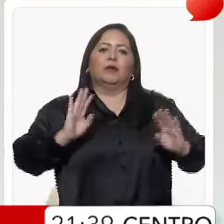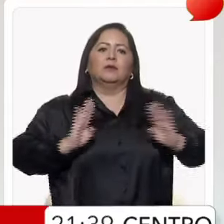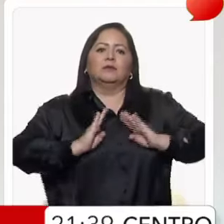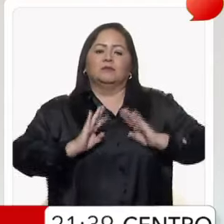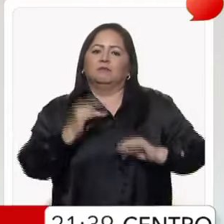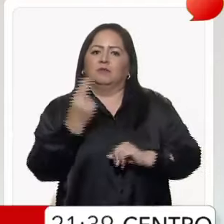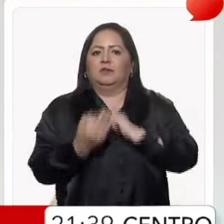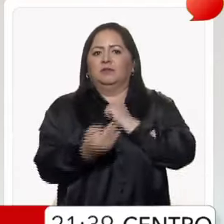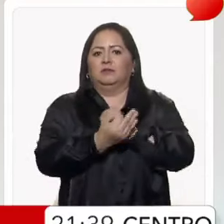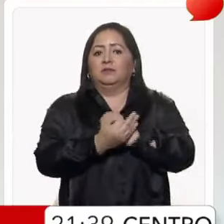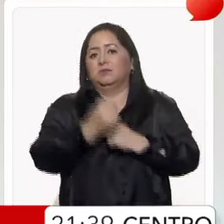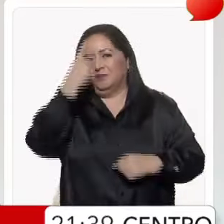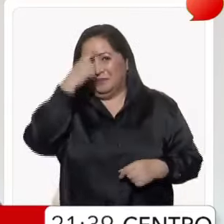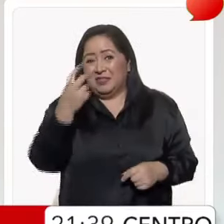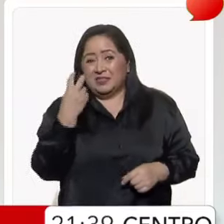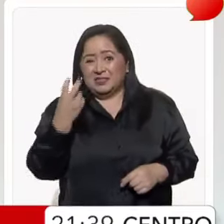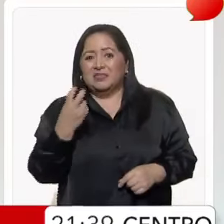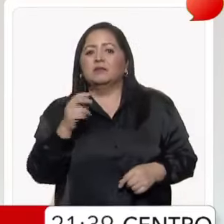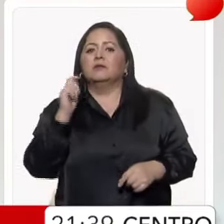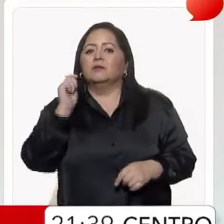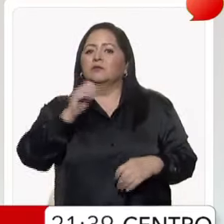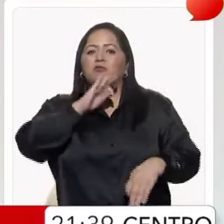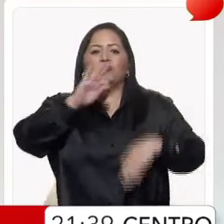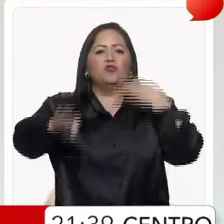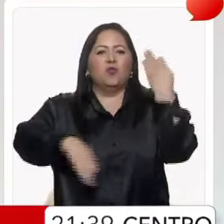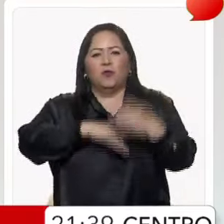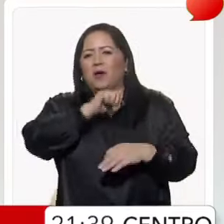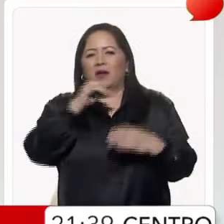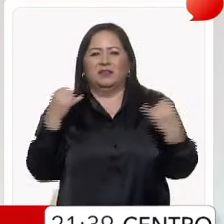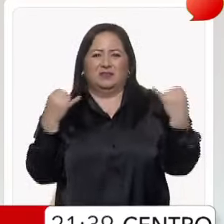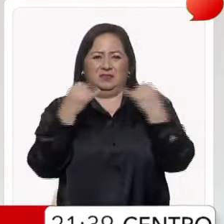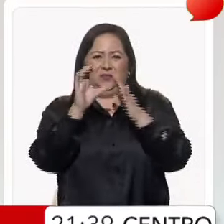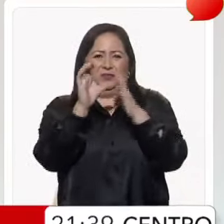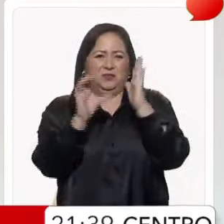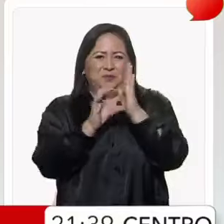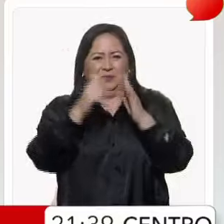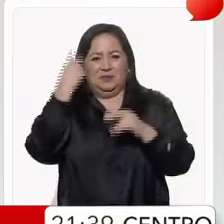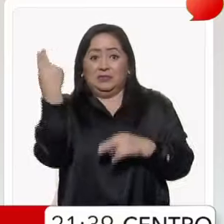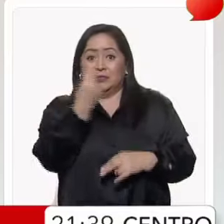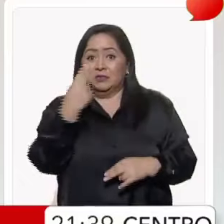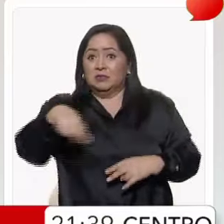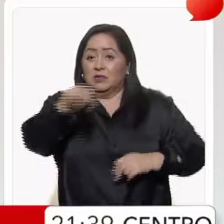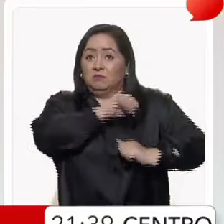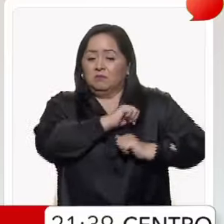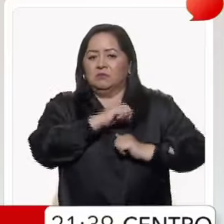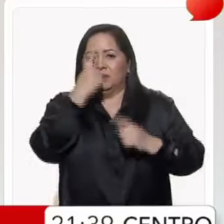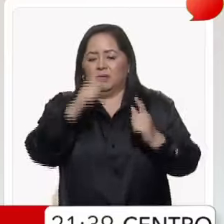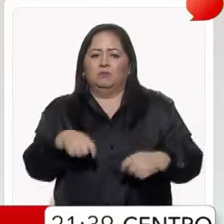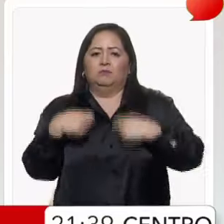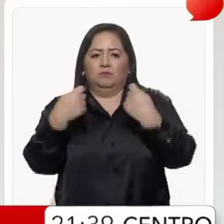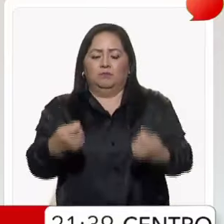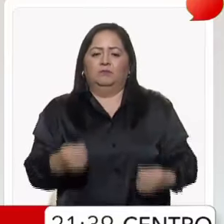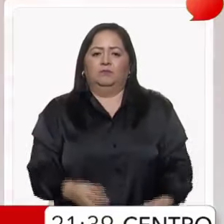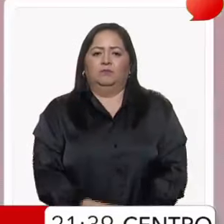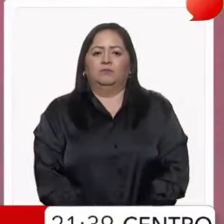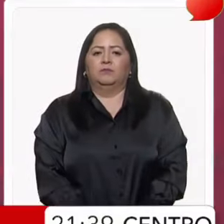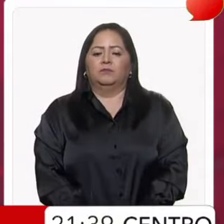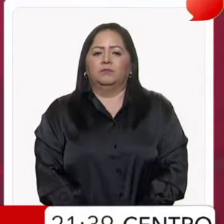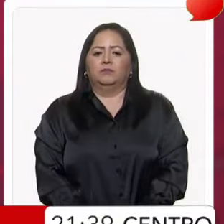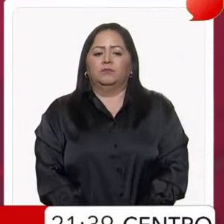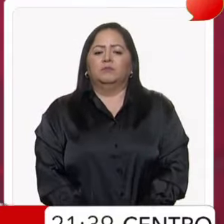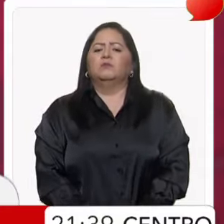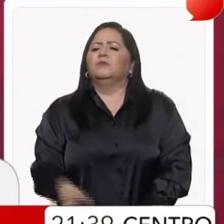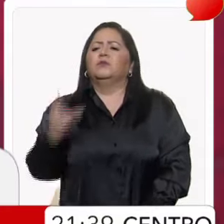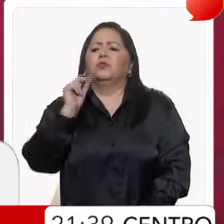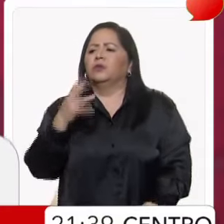que defenderse. Para ello, buscará que se otorguen todas las facultades constitucionales que requieran las Fuerzas Armadas. No tengo